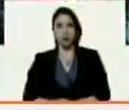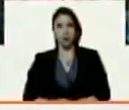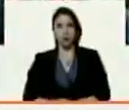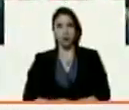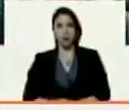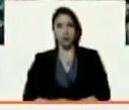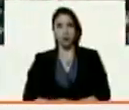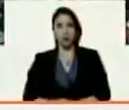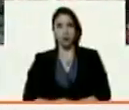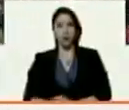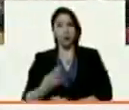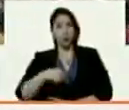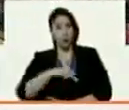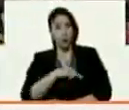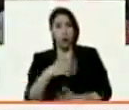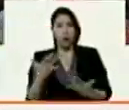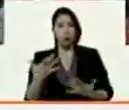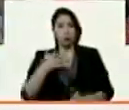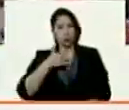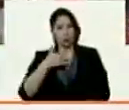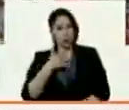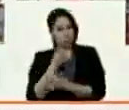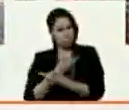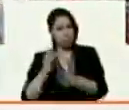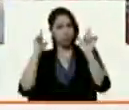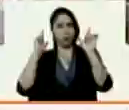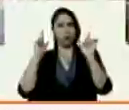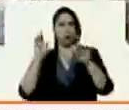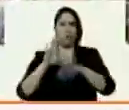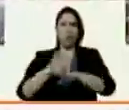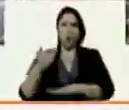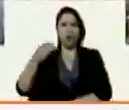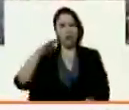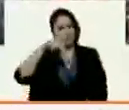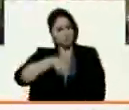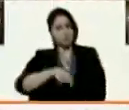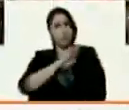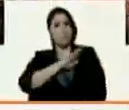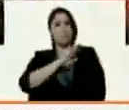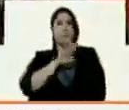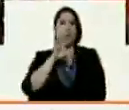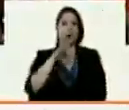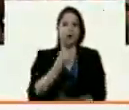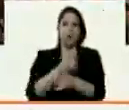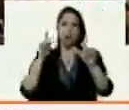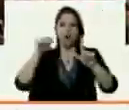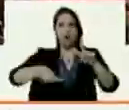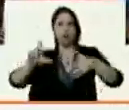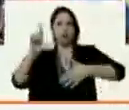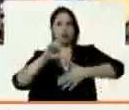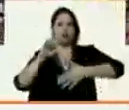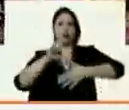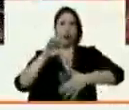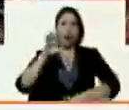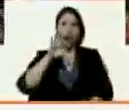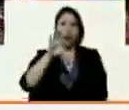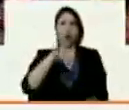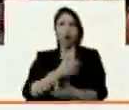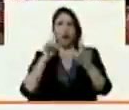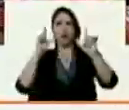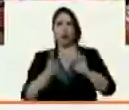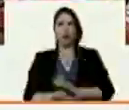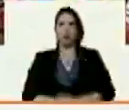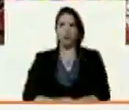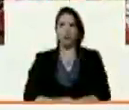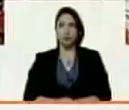Y nos tenemos que sentir libres, porque esta patria es libre, este continente es libre.